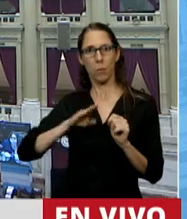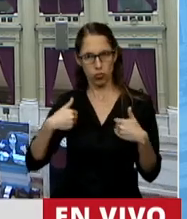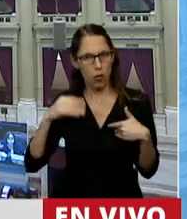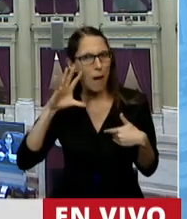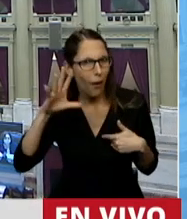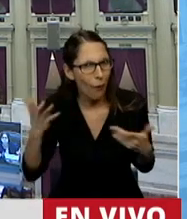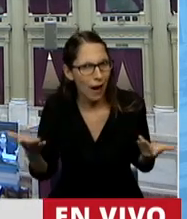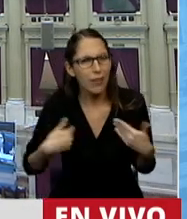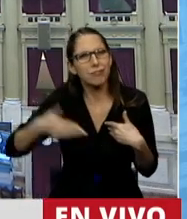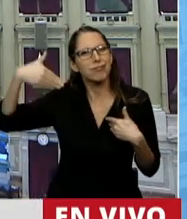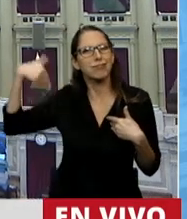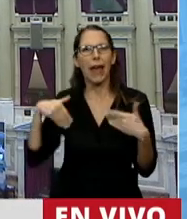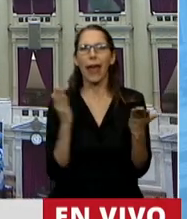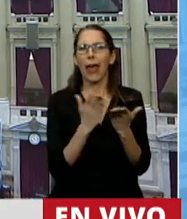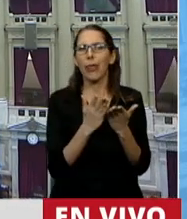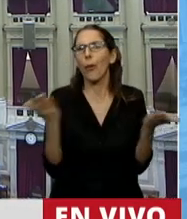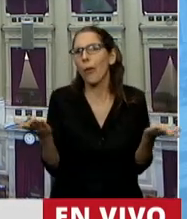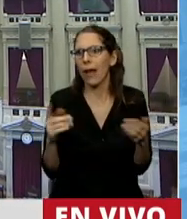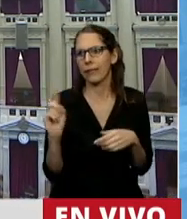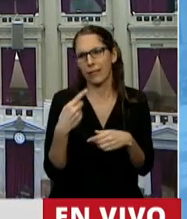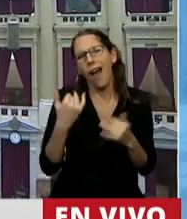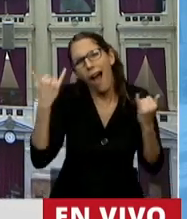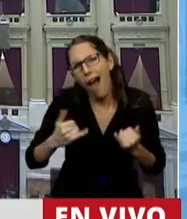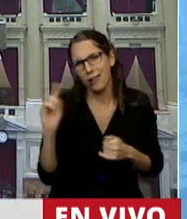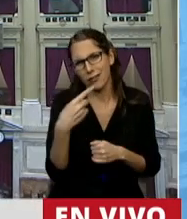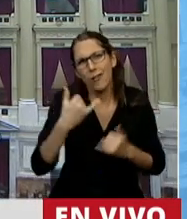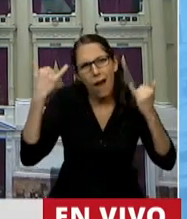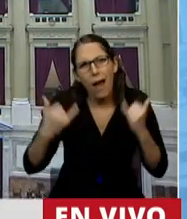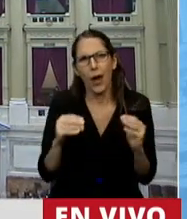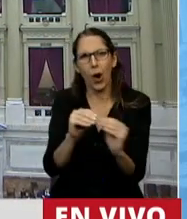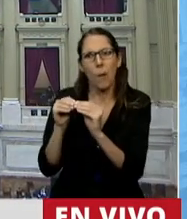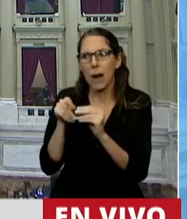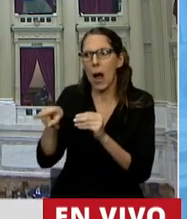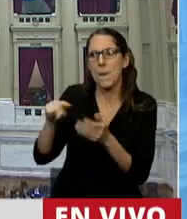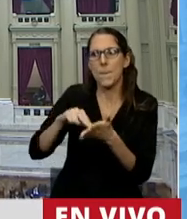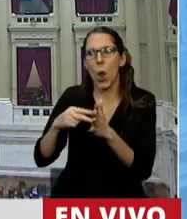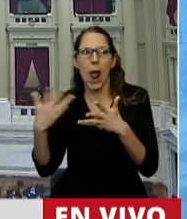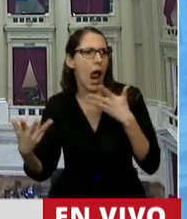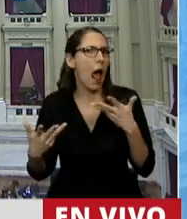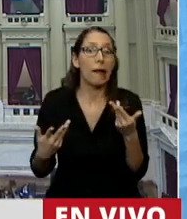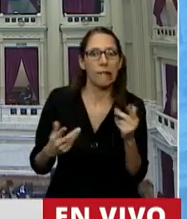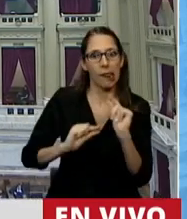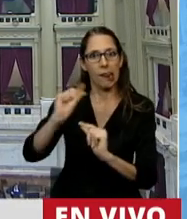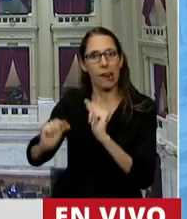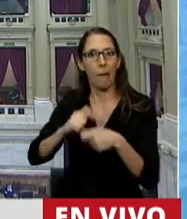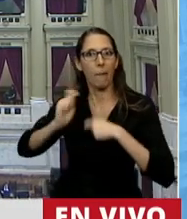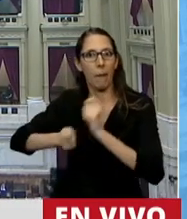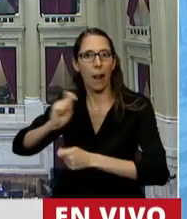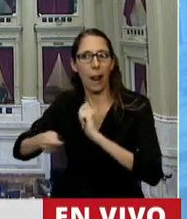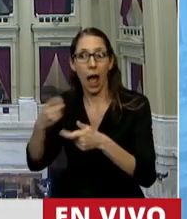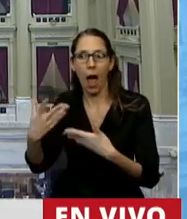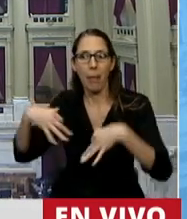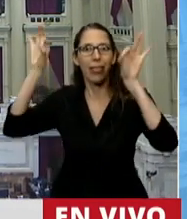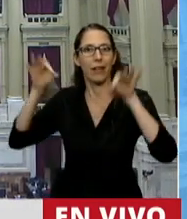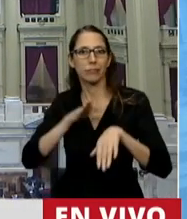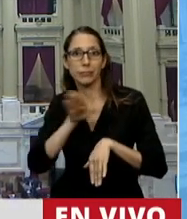un compañero o una compañera entre las que todos hacíamos vaquita para ver cómo se solucionaba ese problema. Y el que tenía